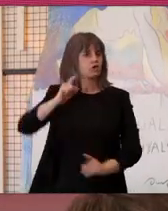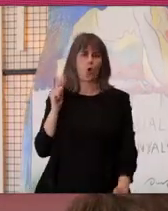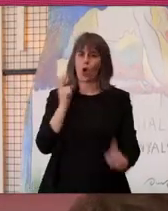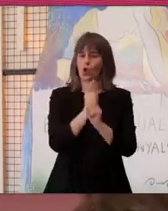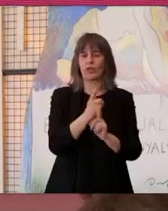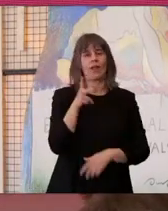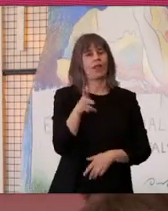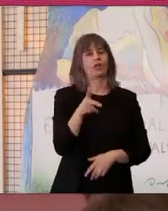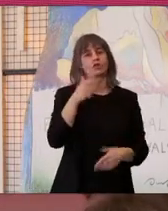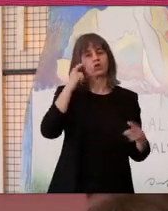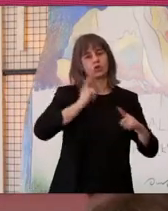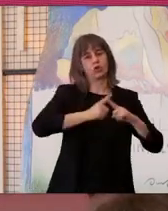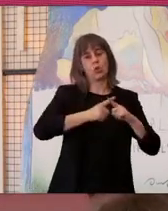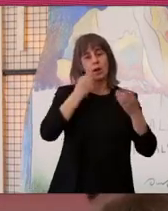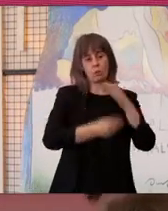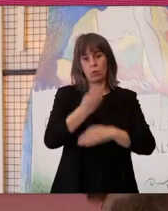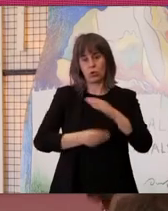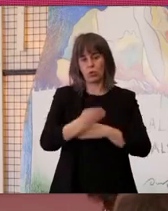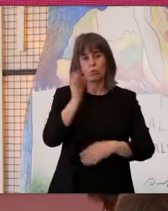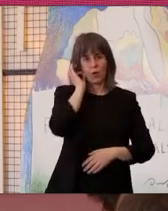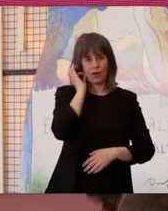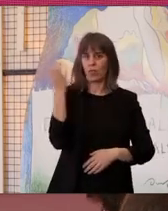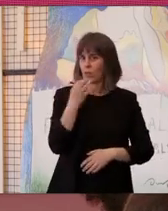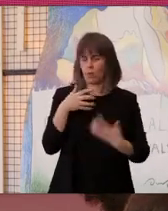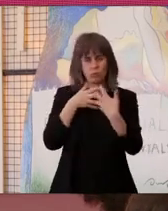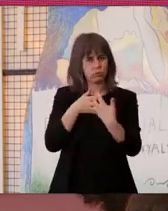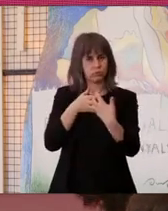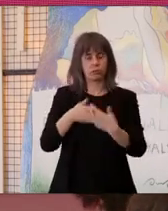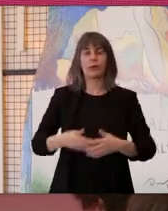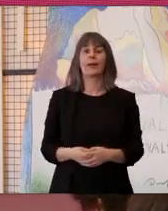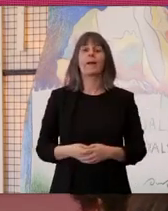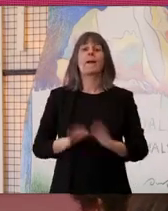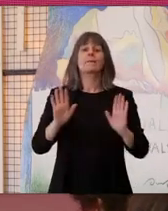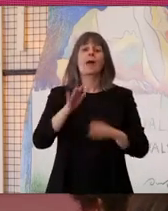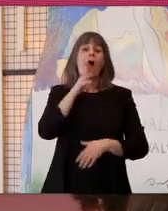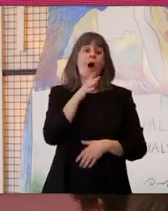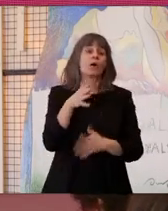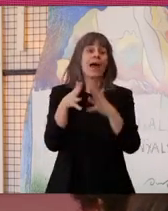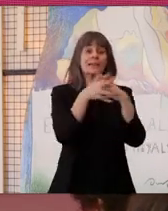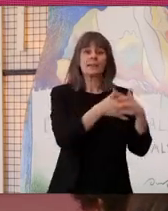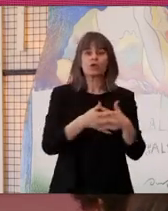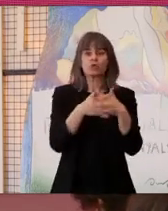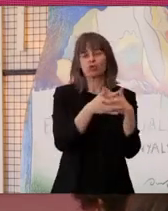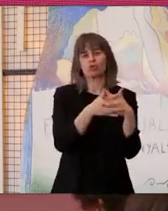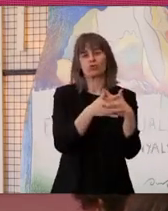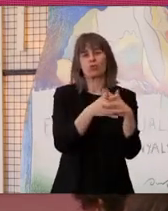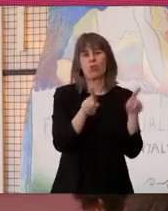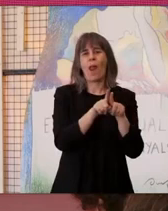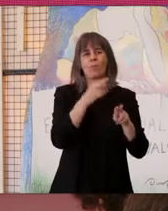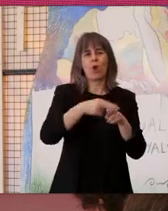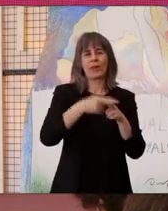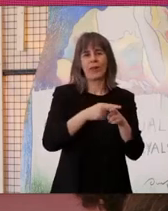pero ahora en los Estados Unidos ha habido una oleada de conservadurismo en los últimos años